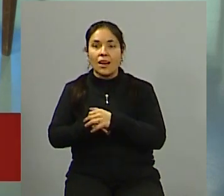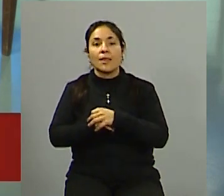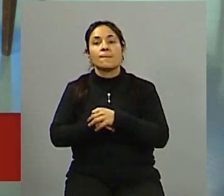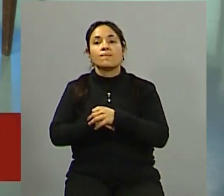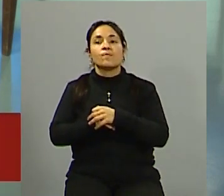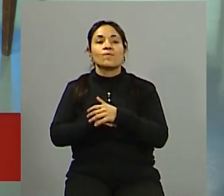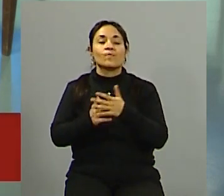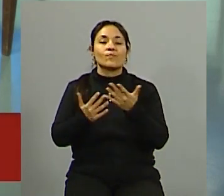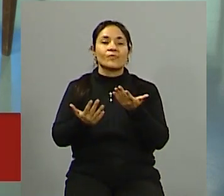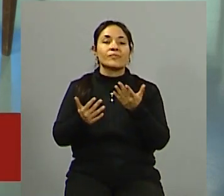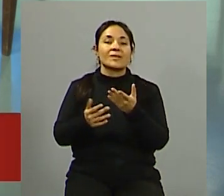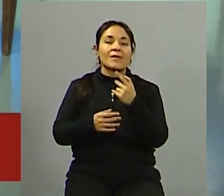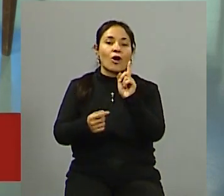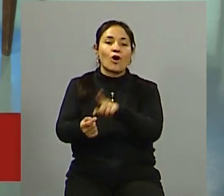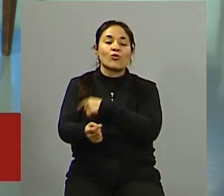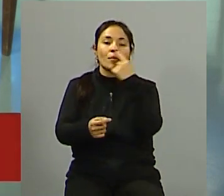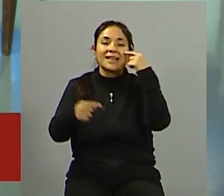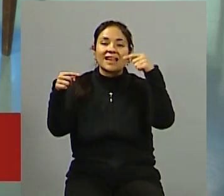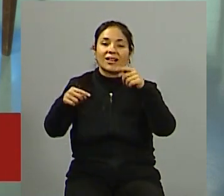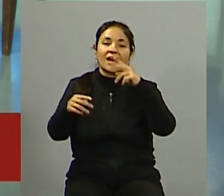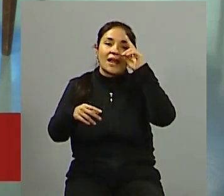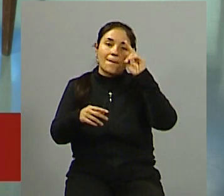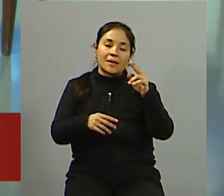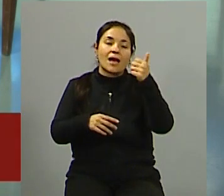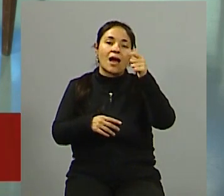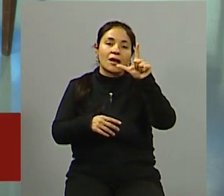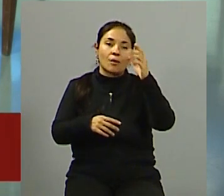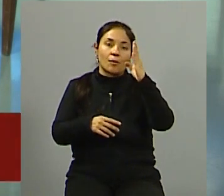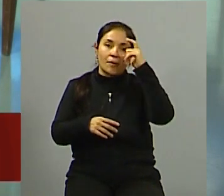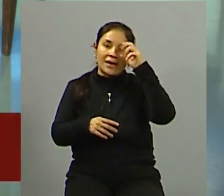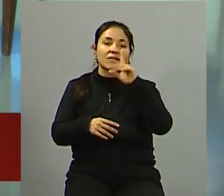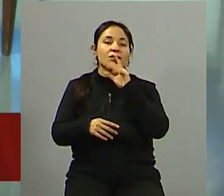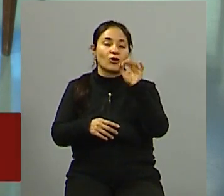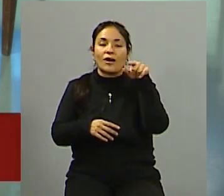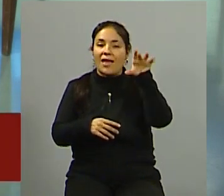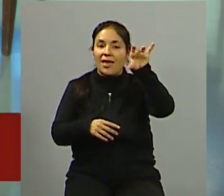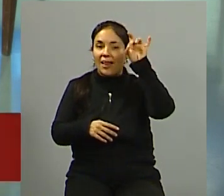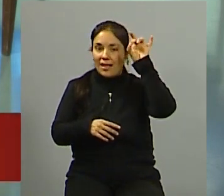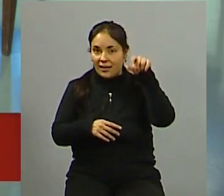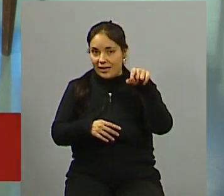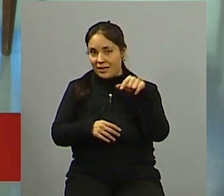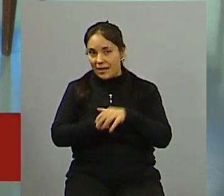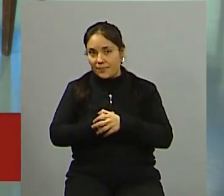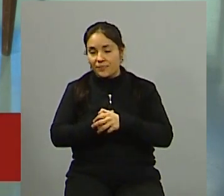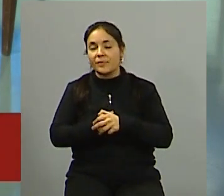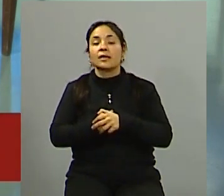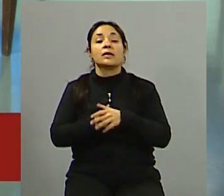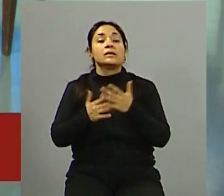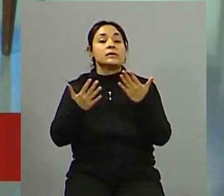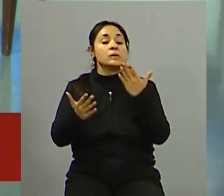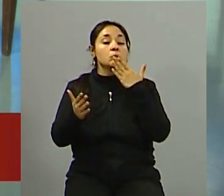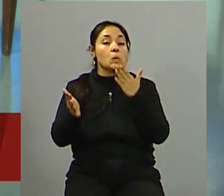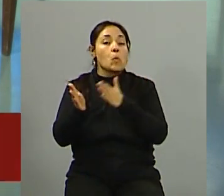Por respetar la tradición institucional, termina siendo Alberto Núñez Feijóo. Y la realidad es que la propuesta